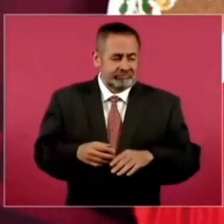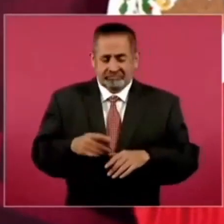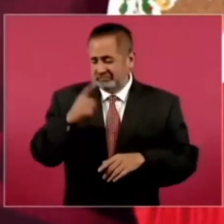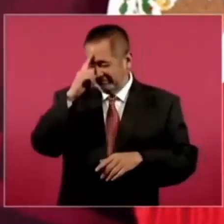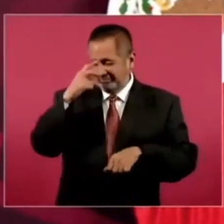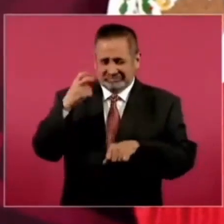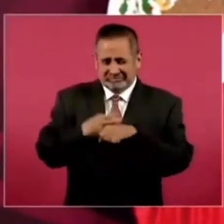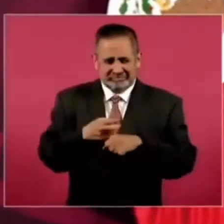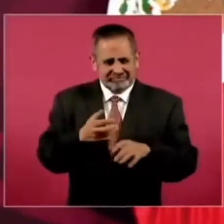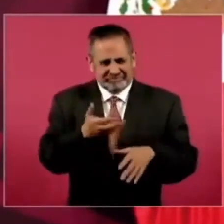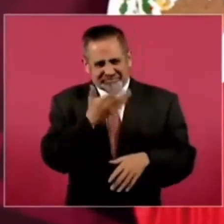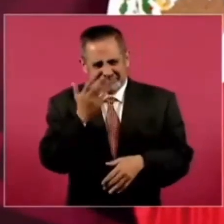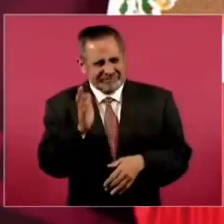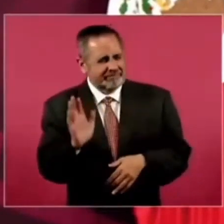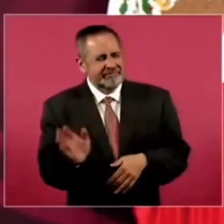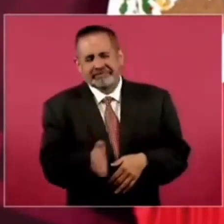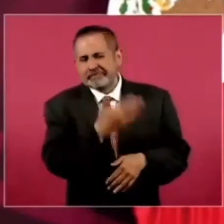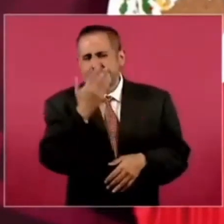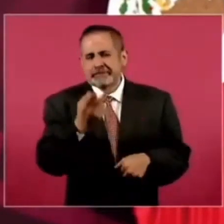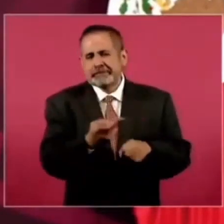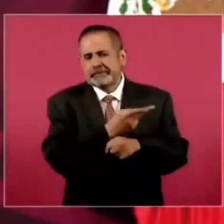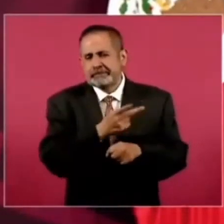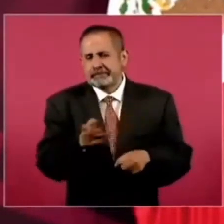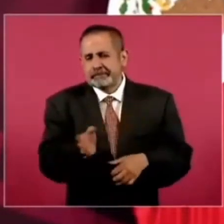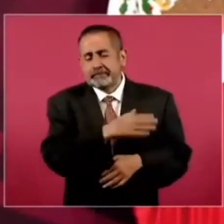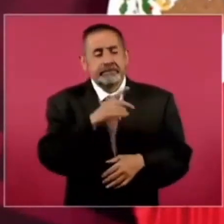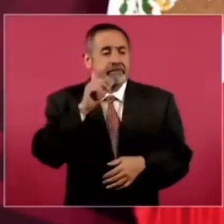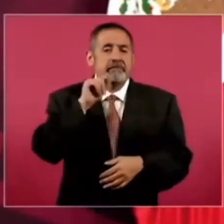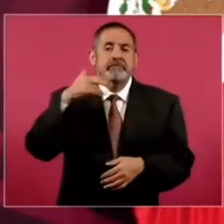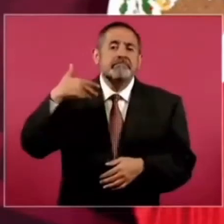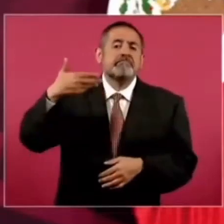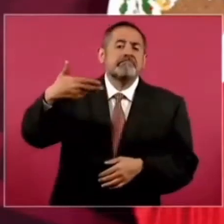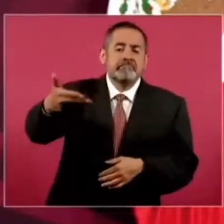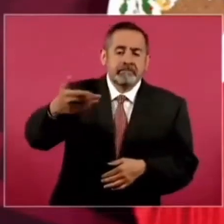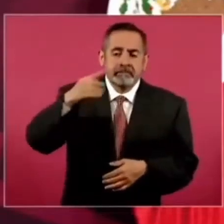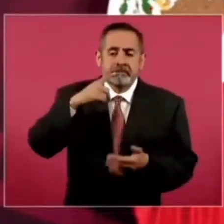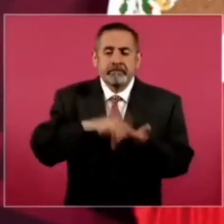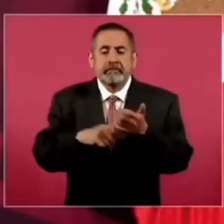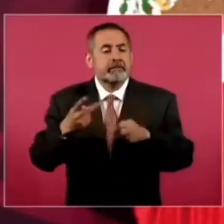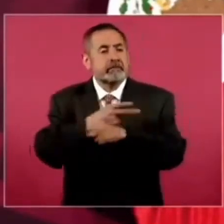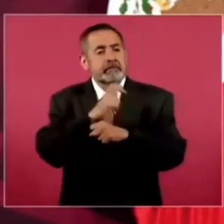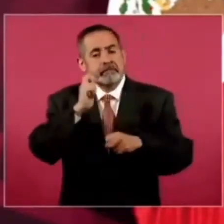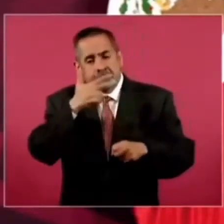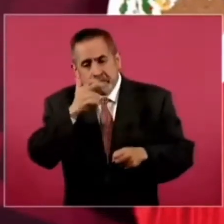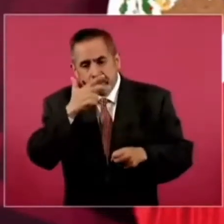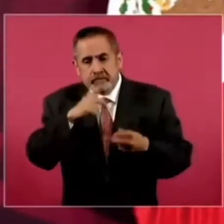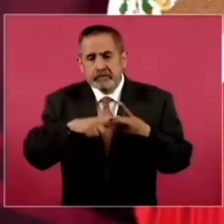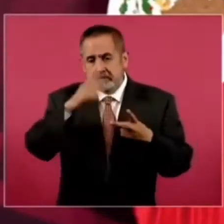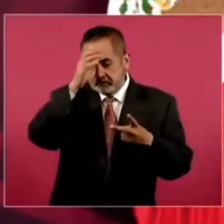intolerante y conservador. Ya sucedió, ya sucedió, y a ver qué va a pasar ahora en Chihuahua y en Coahuila.